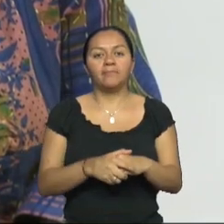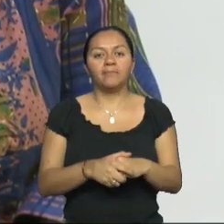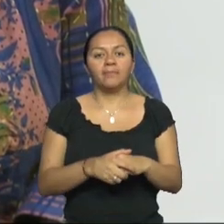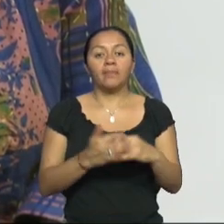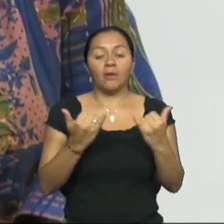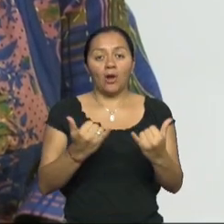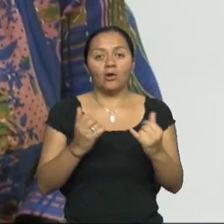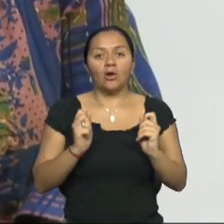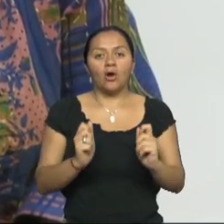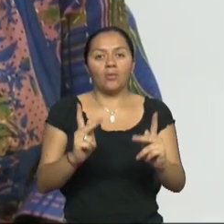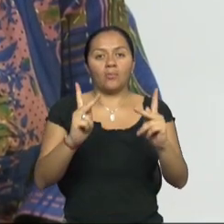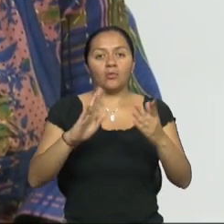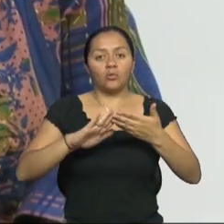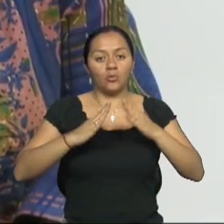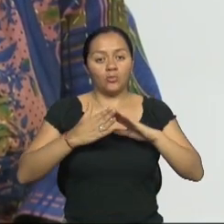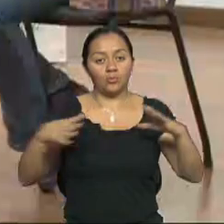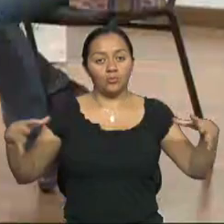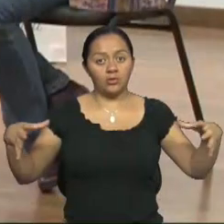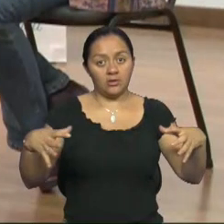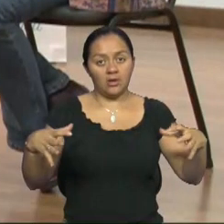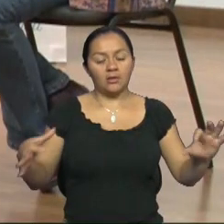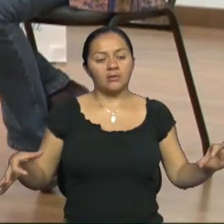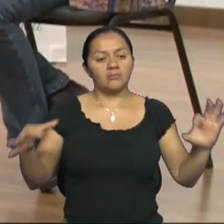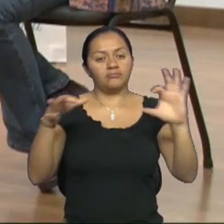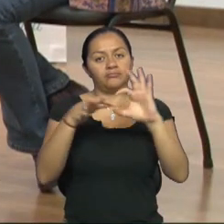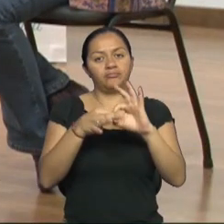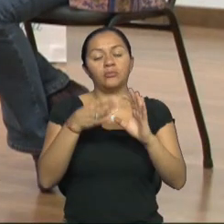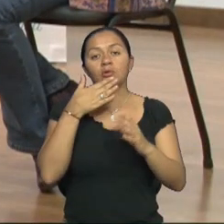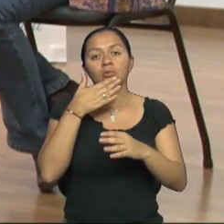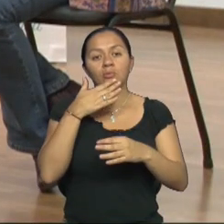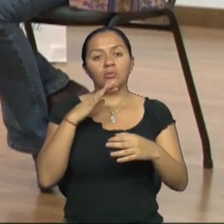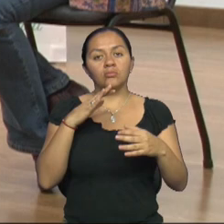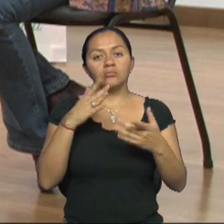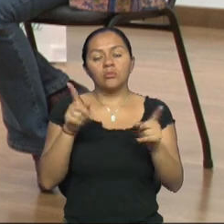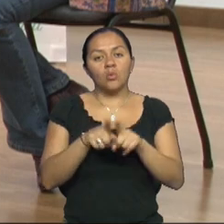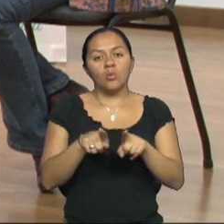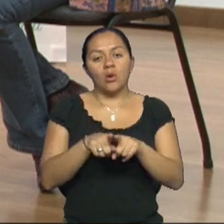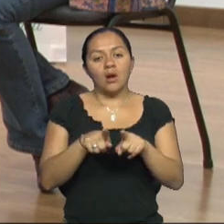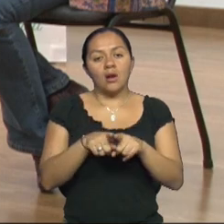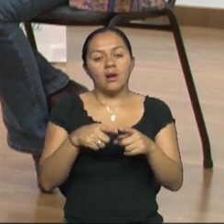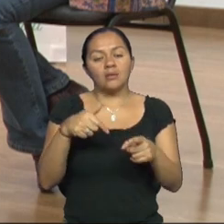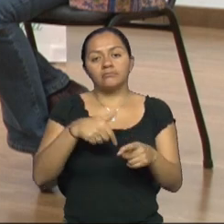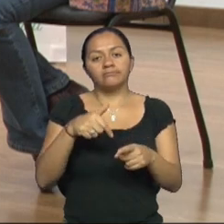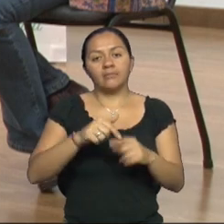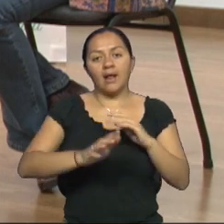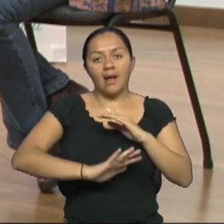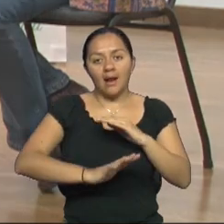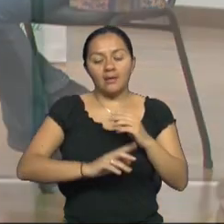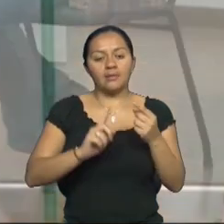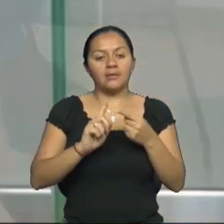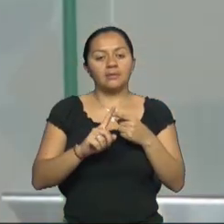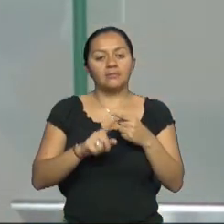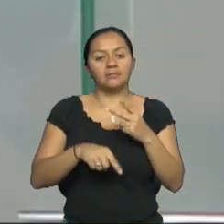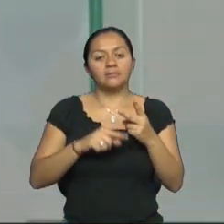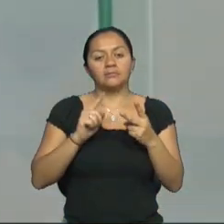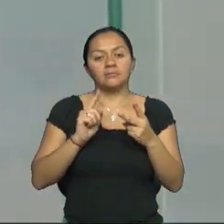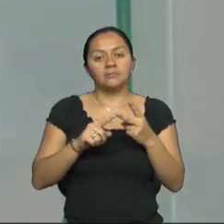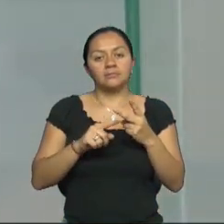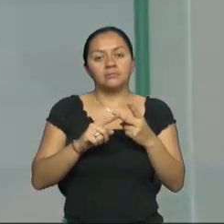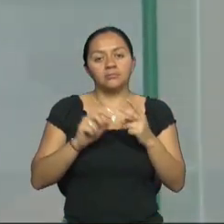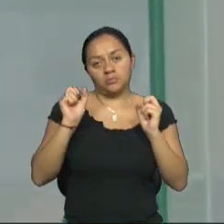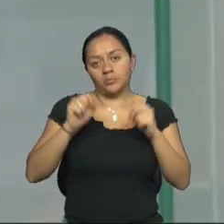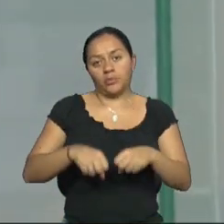de la comunidad es tener una conexión también con los conectados con, digamos, con las alcaldías, principalmente para que en la